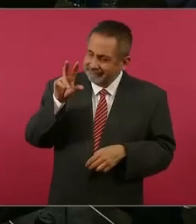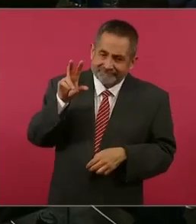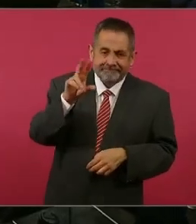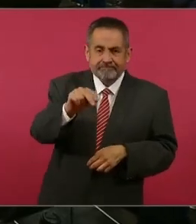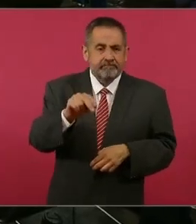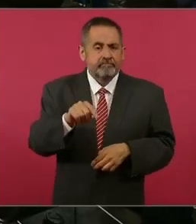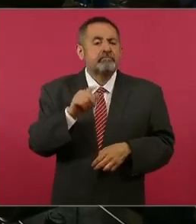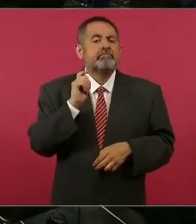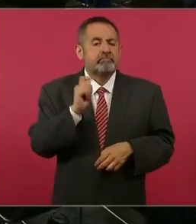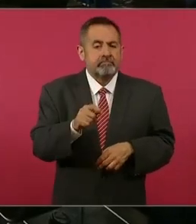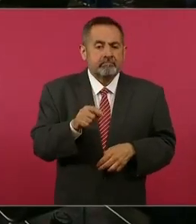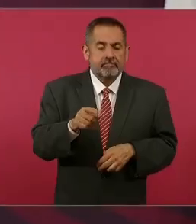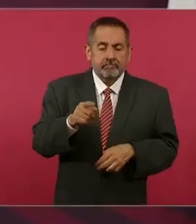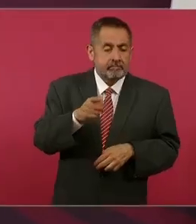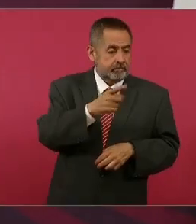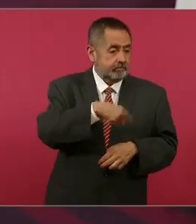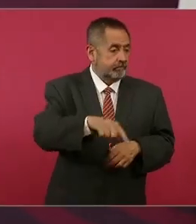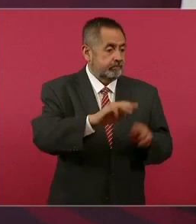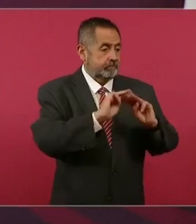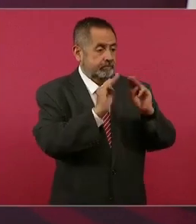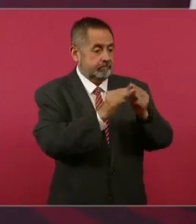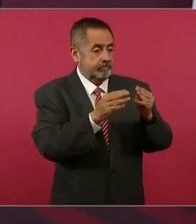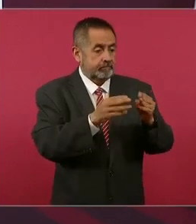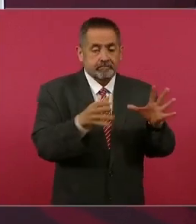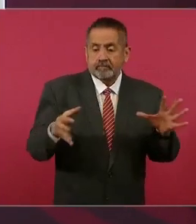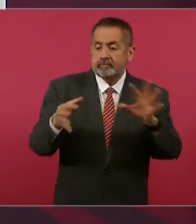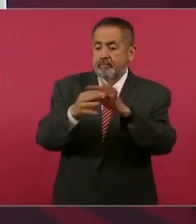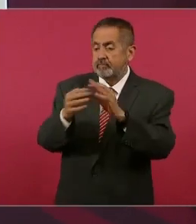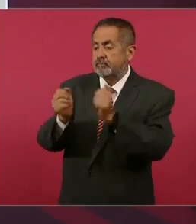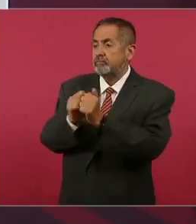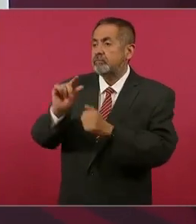que se asocie la delincuencia con la autoridad.